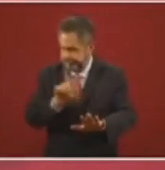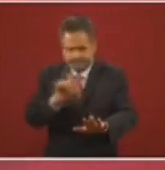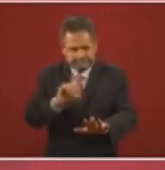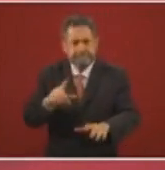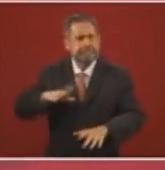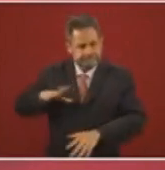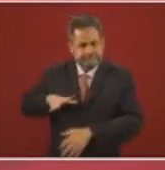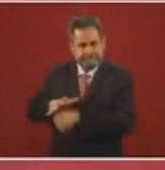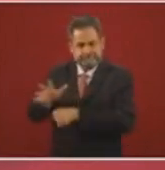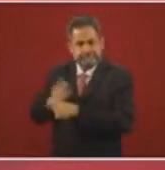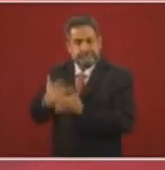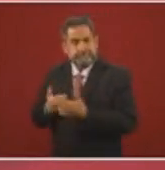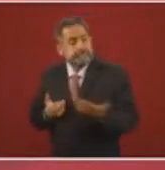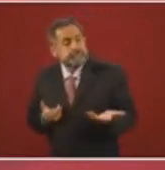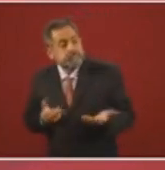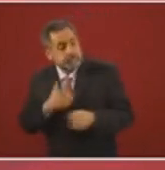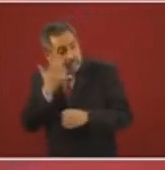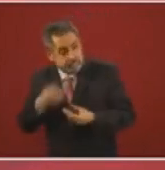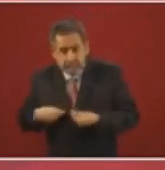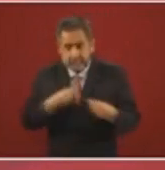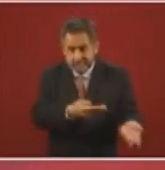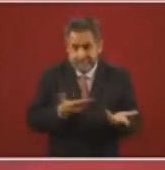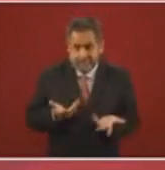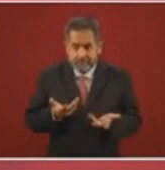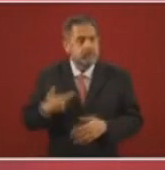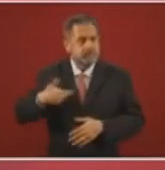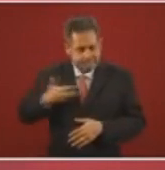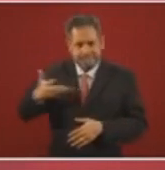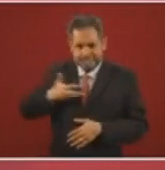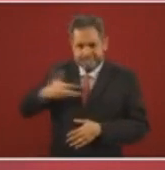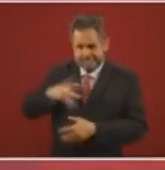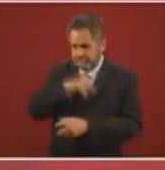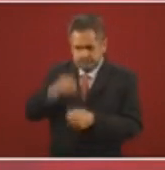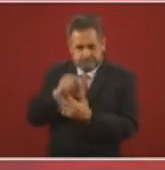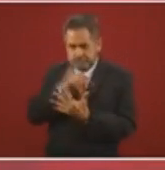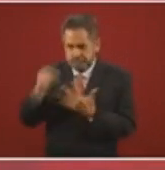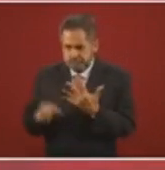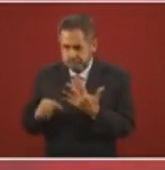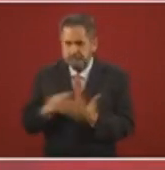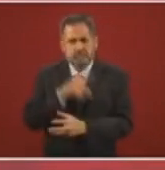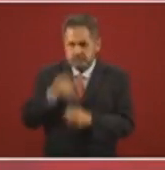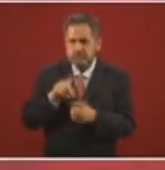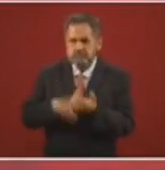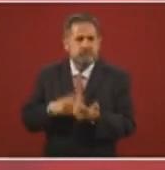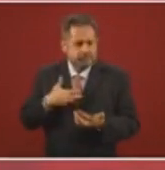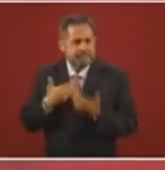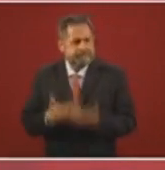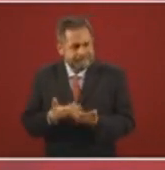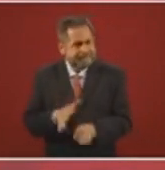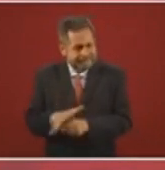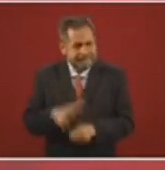y entonces los medicamentos tenemos todos y en algunos casos